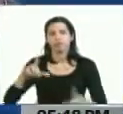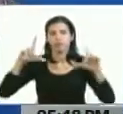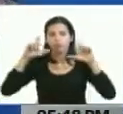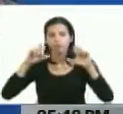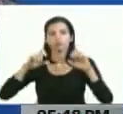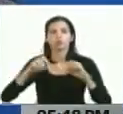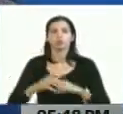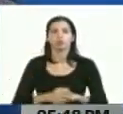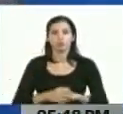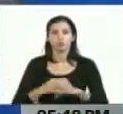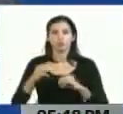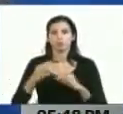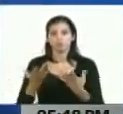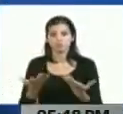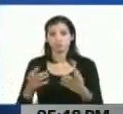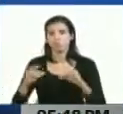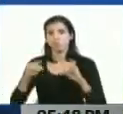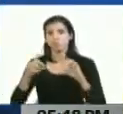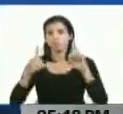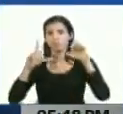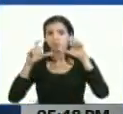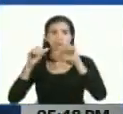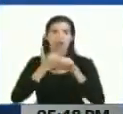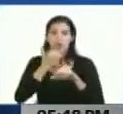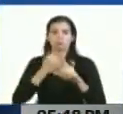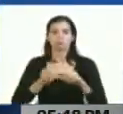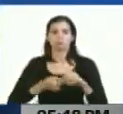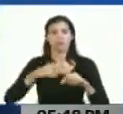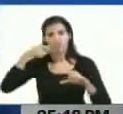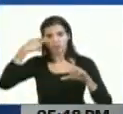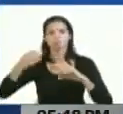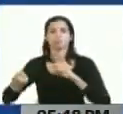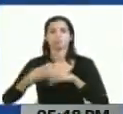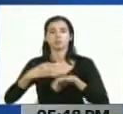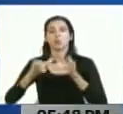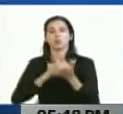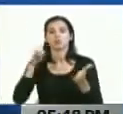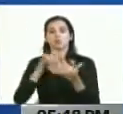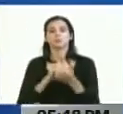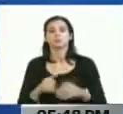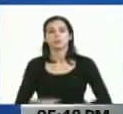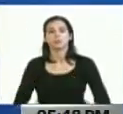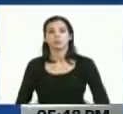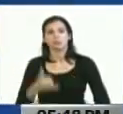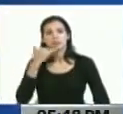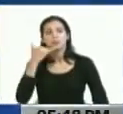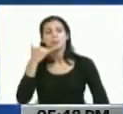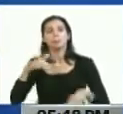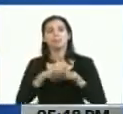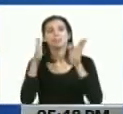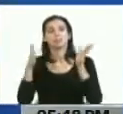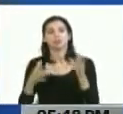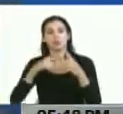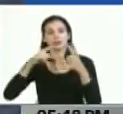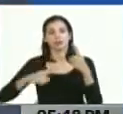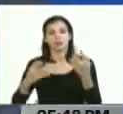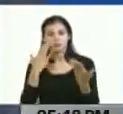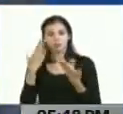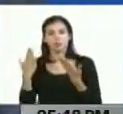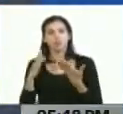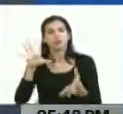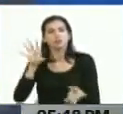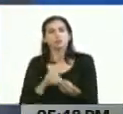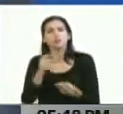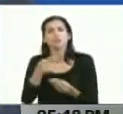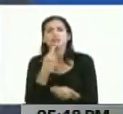Este programa, ¿ah? Marcos está vuelto loco allá arriba. Tengo a Mota Domínguez. Ministro, buenas tardes. Hace algún momento presentábamos el balance que usted ofrecía sobre nuevas